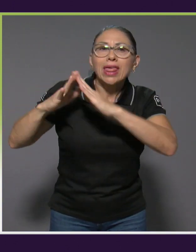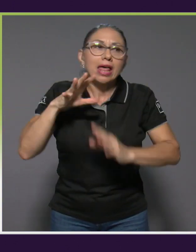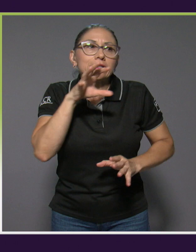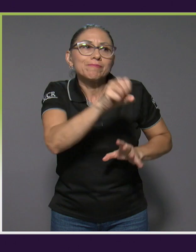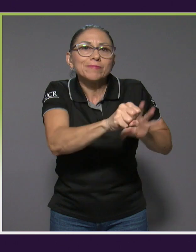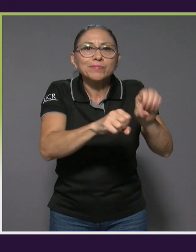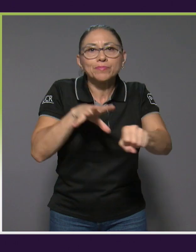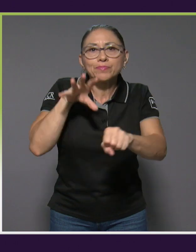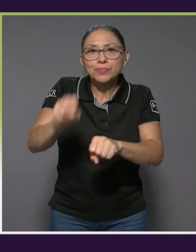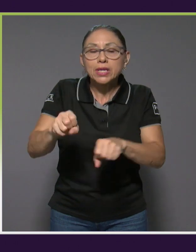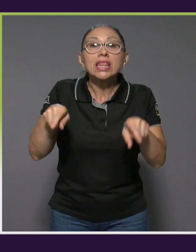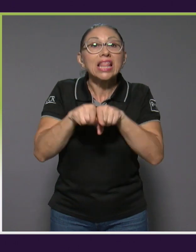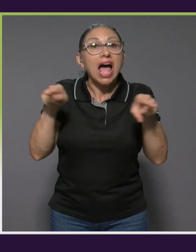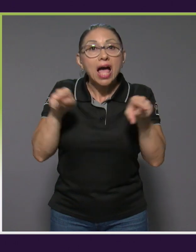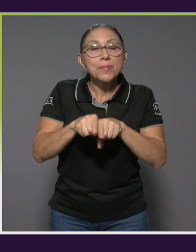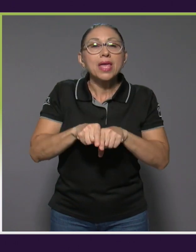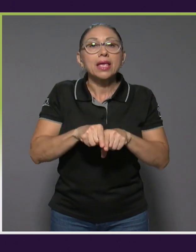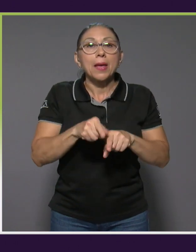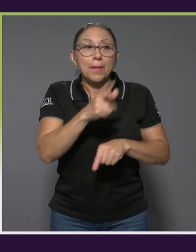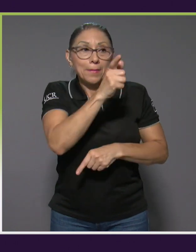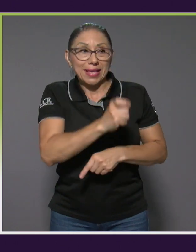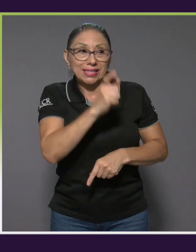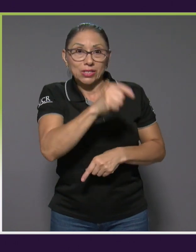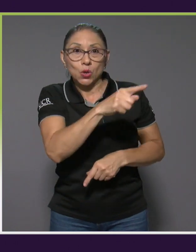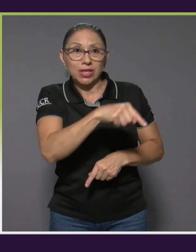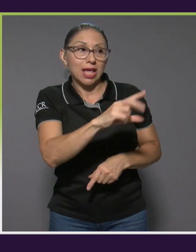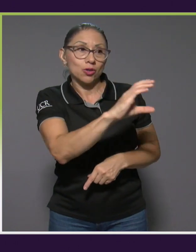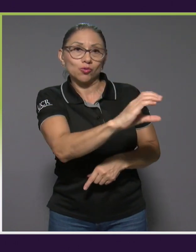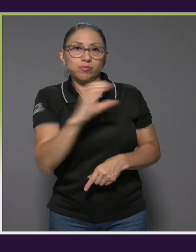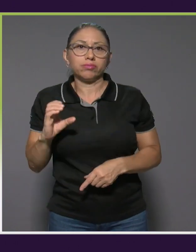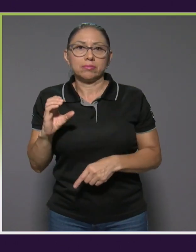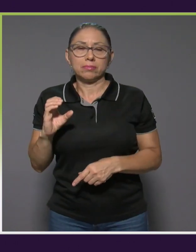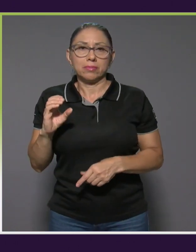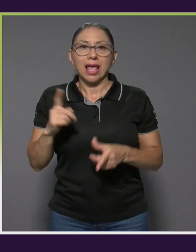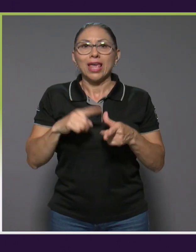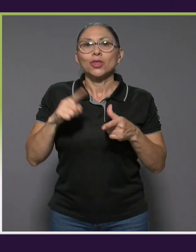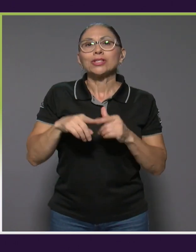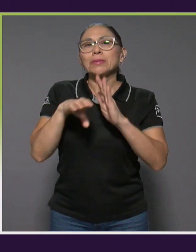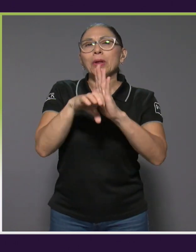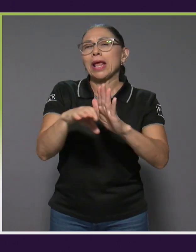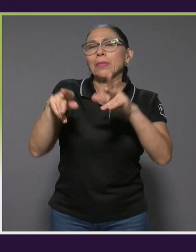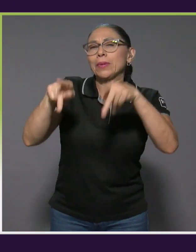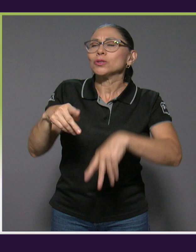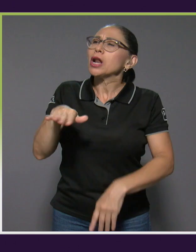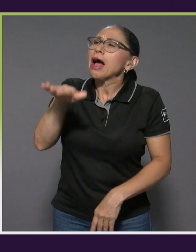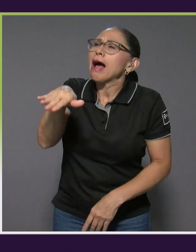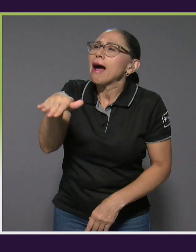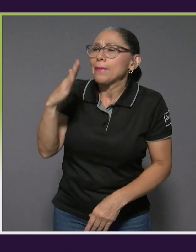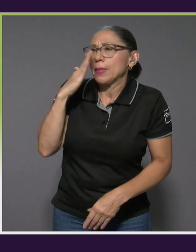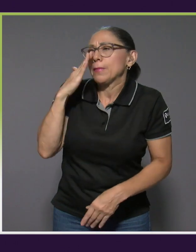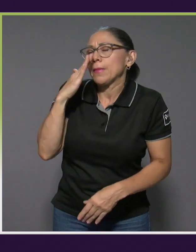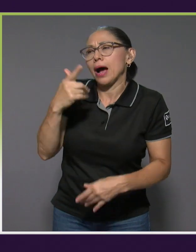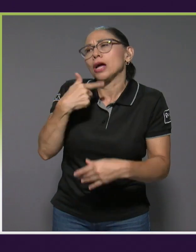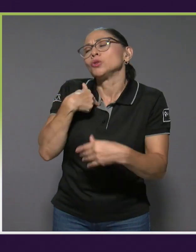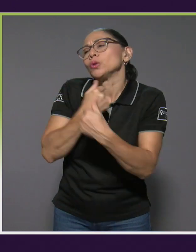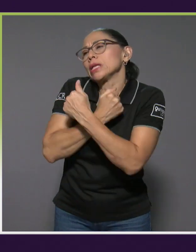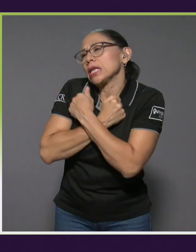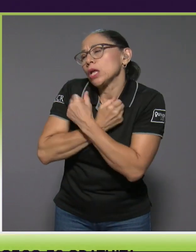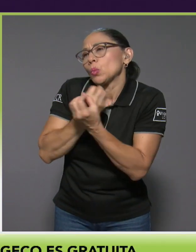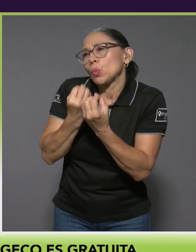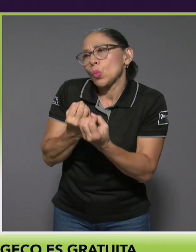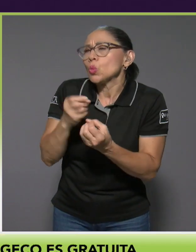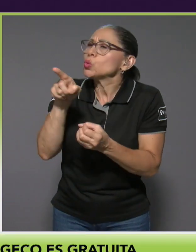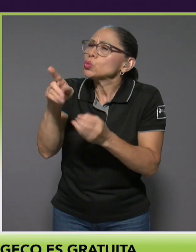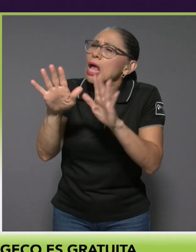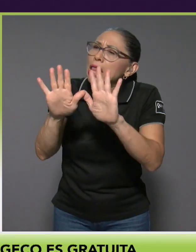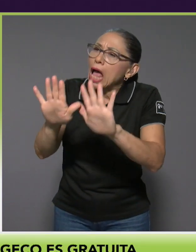que les quitan la pensión, ¿verdad? Entonces llega a donde, mamá, yo te quiero mucho, no tenés que moverte de tu casa,